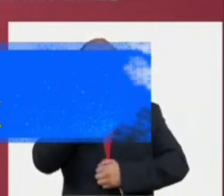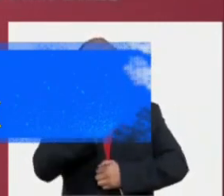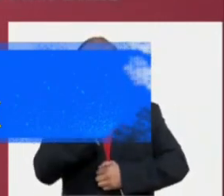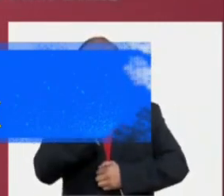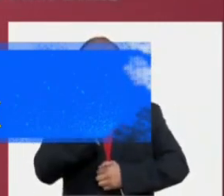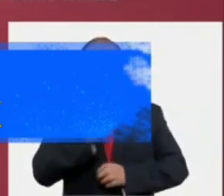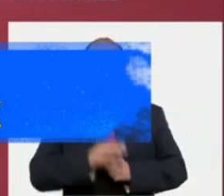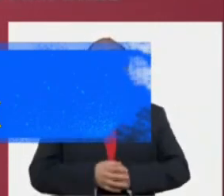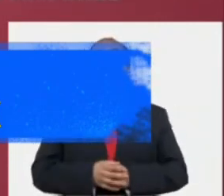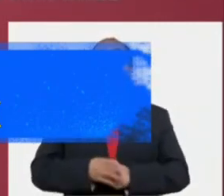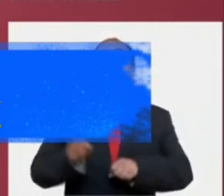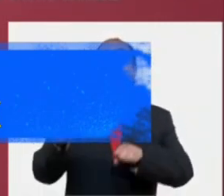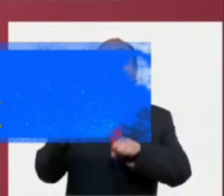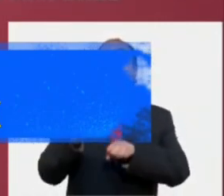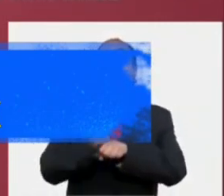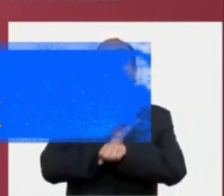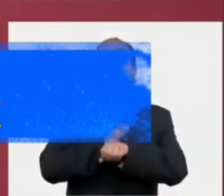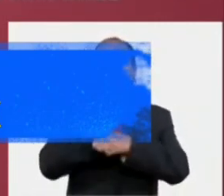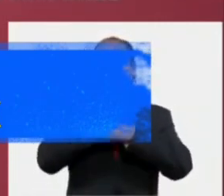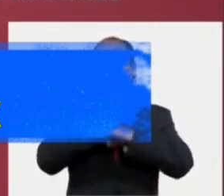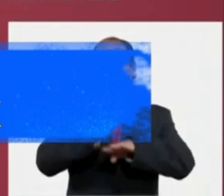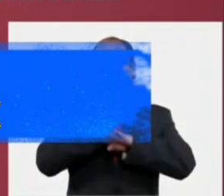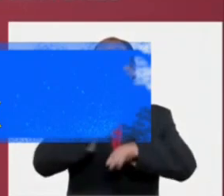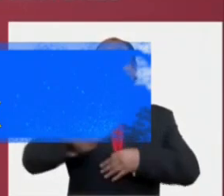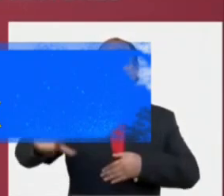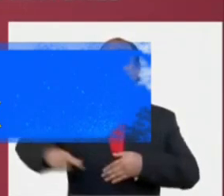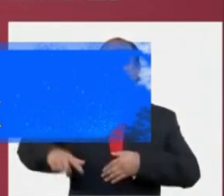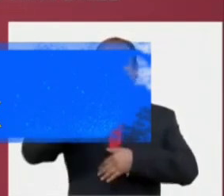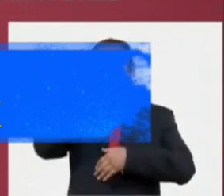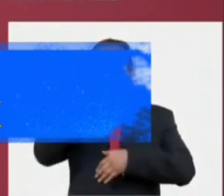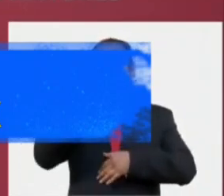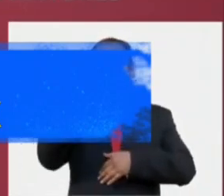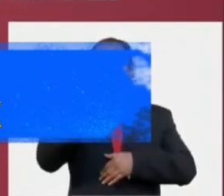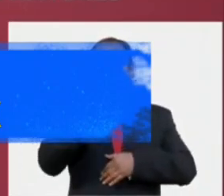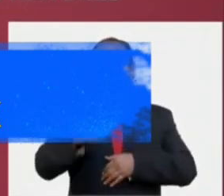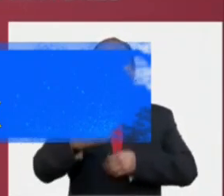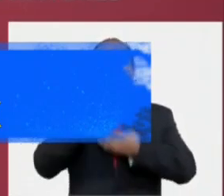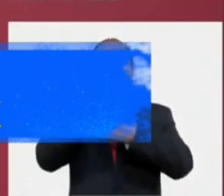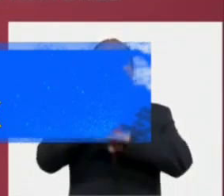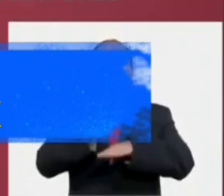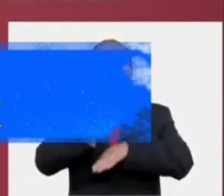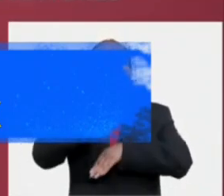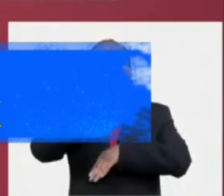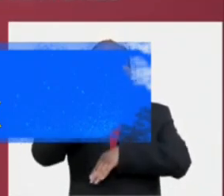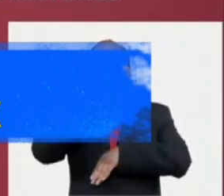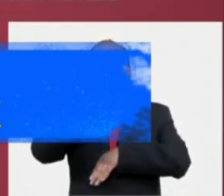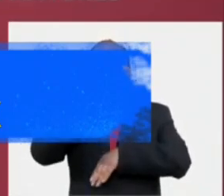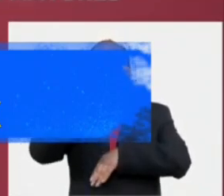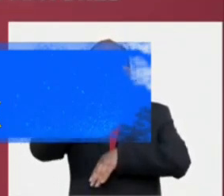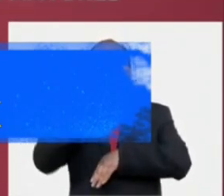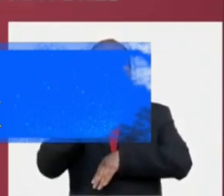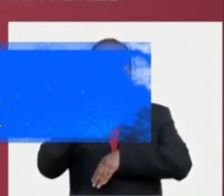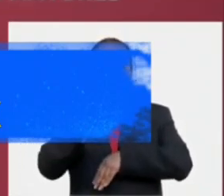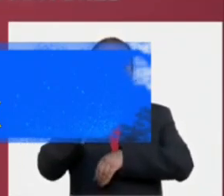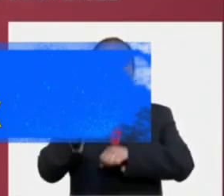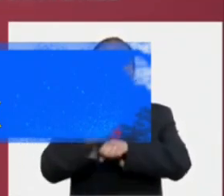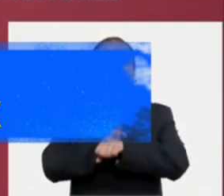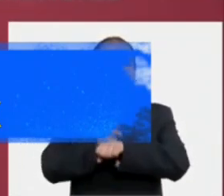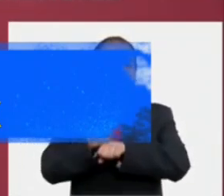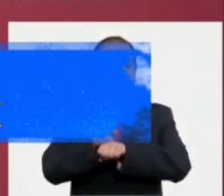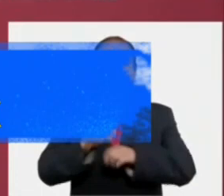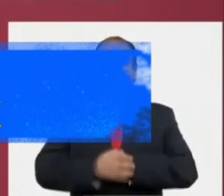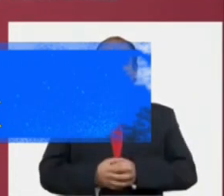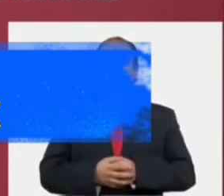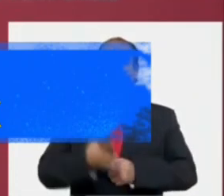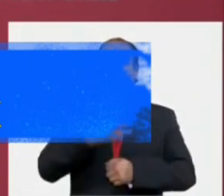propio banco del gobierno de México que se llama el banco del bienestar de tal manera